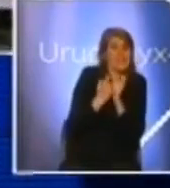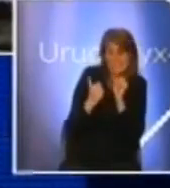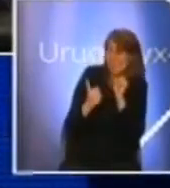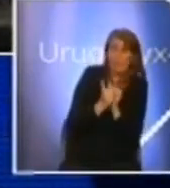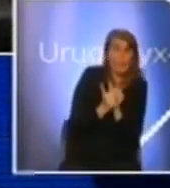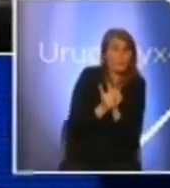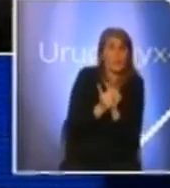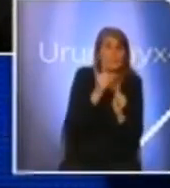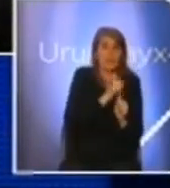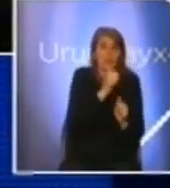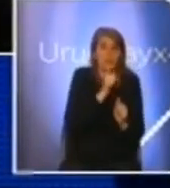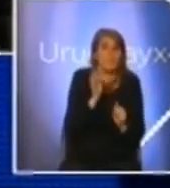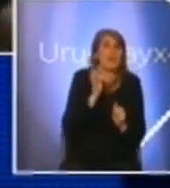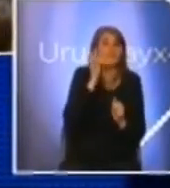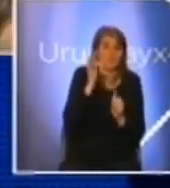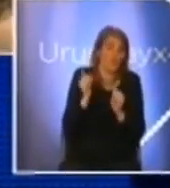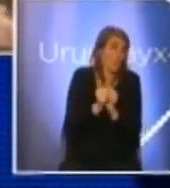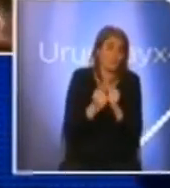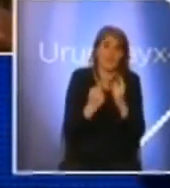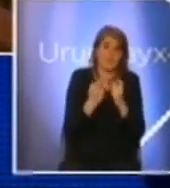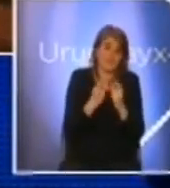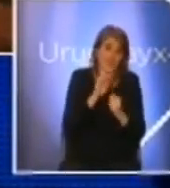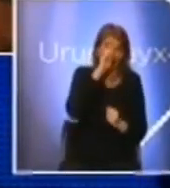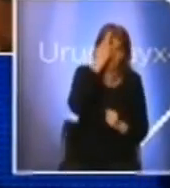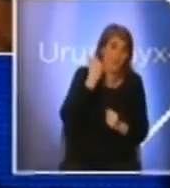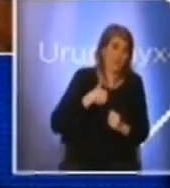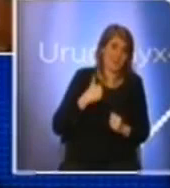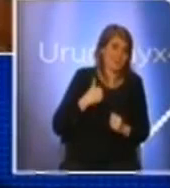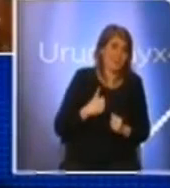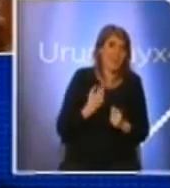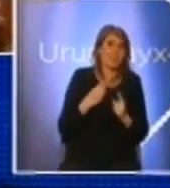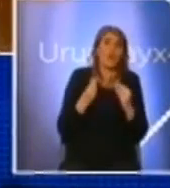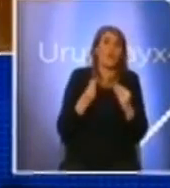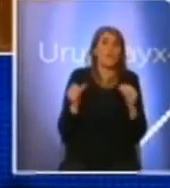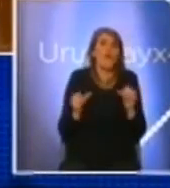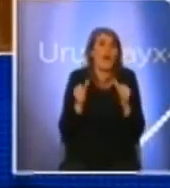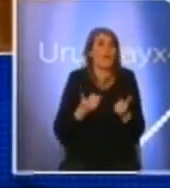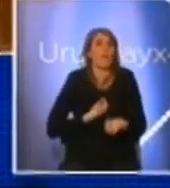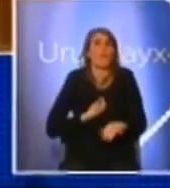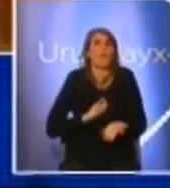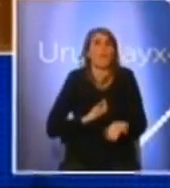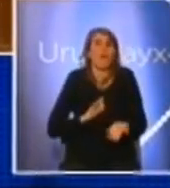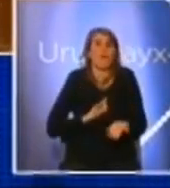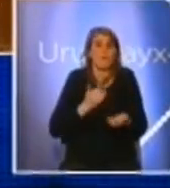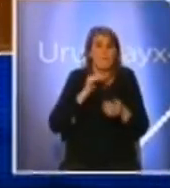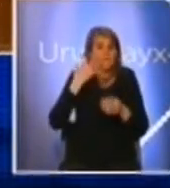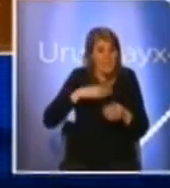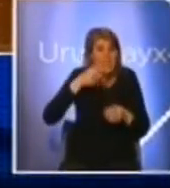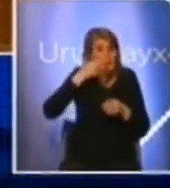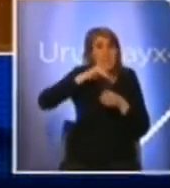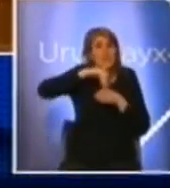separar. Entonces, me parece que otro de los grandes desafíos que hay es cómo hacer un Mercosur profundo,